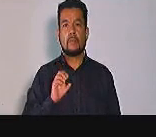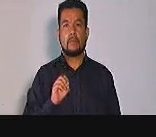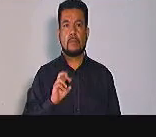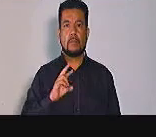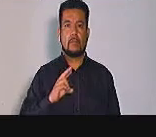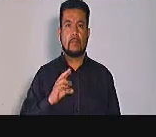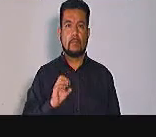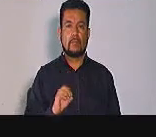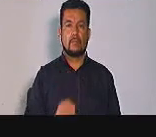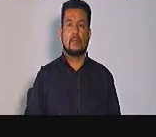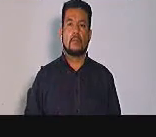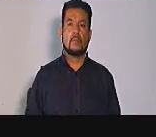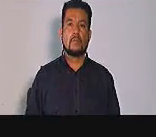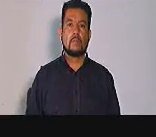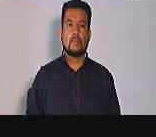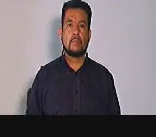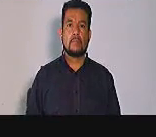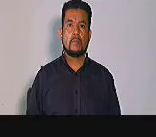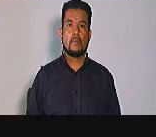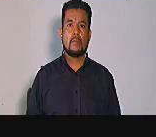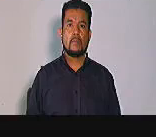Alonso.